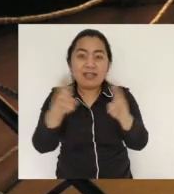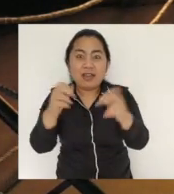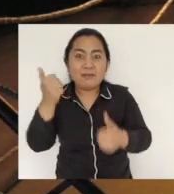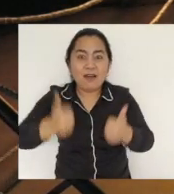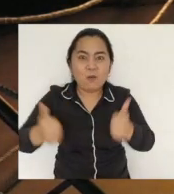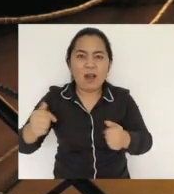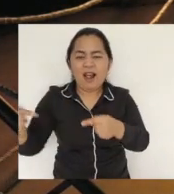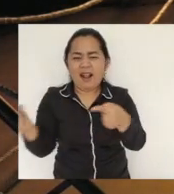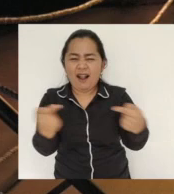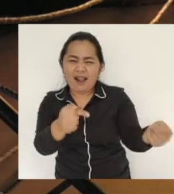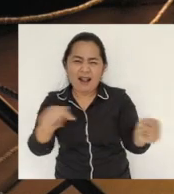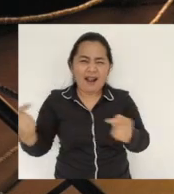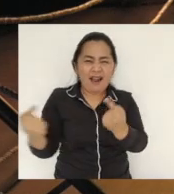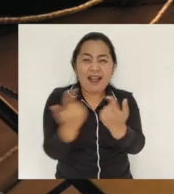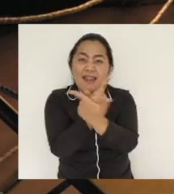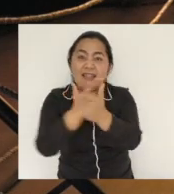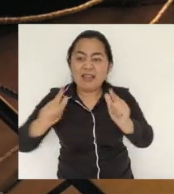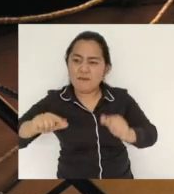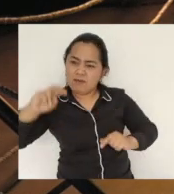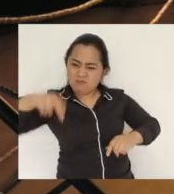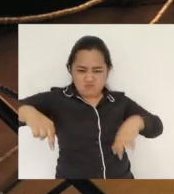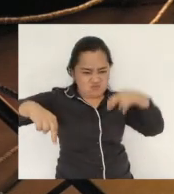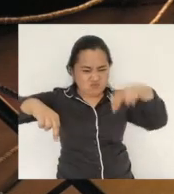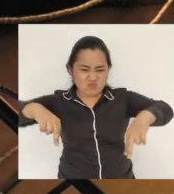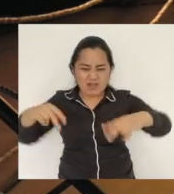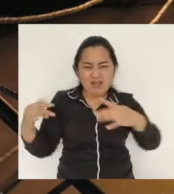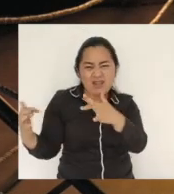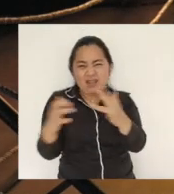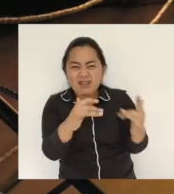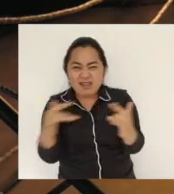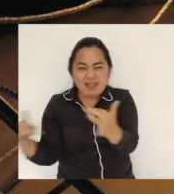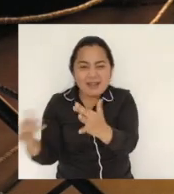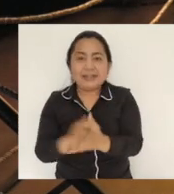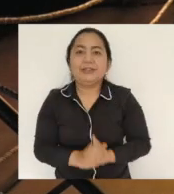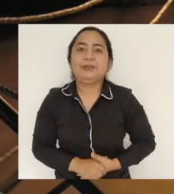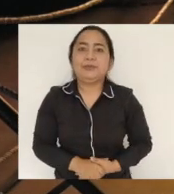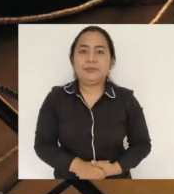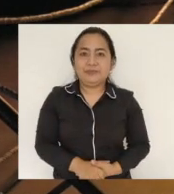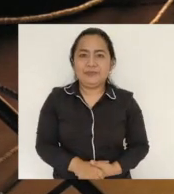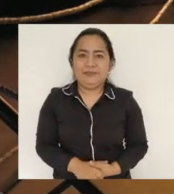mundo de la lucha libre.